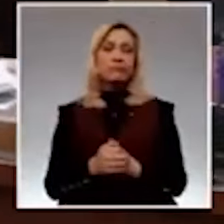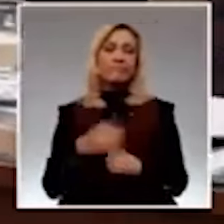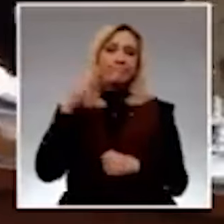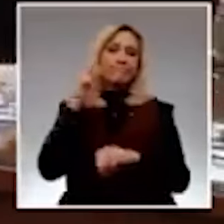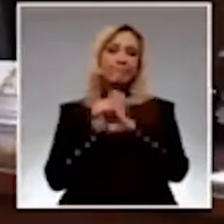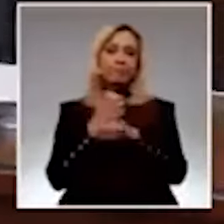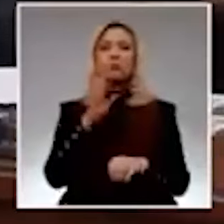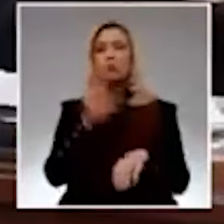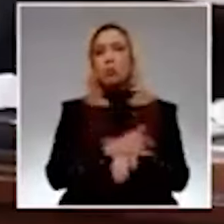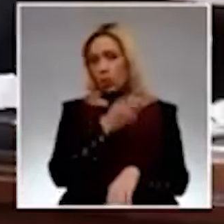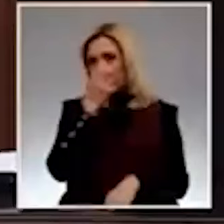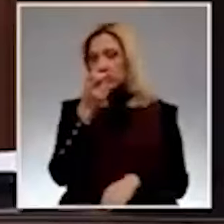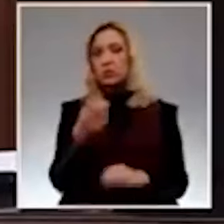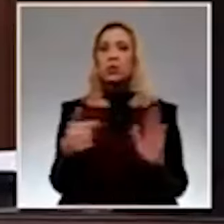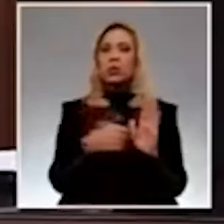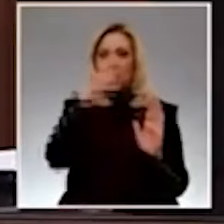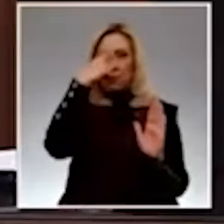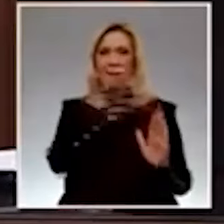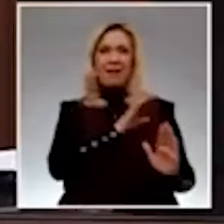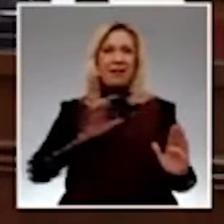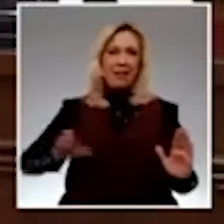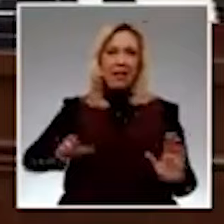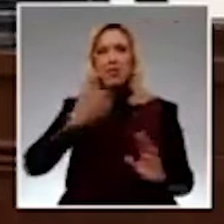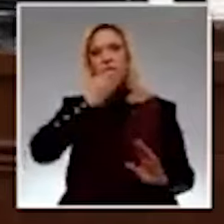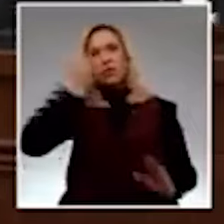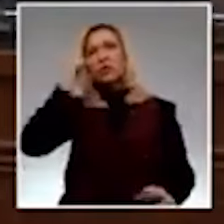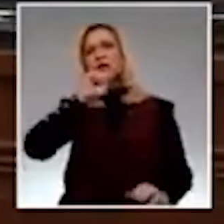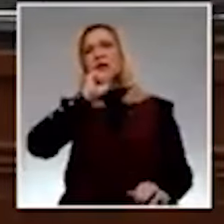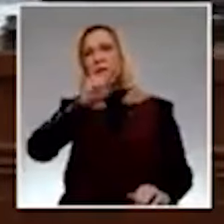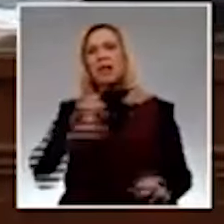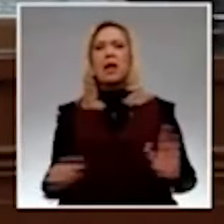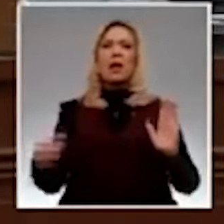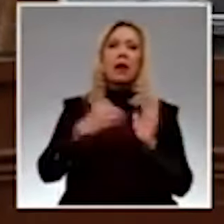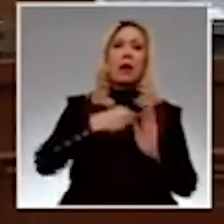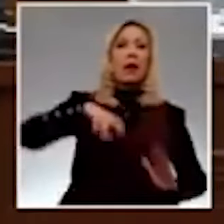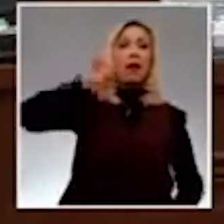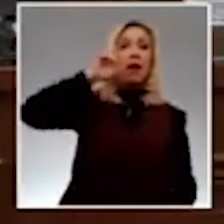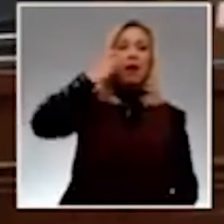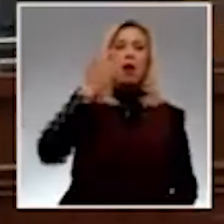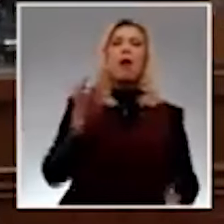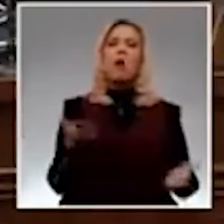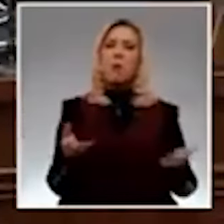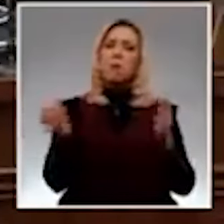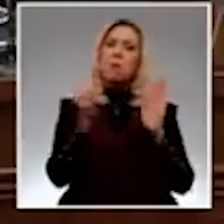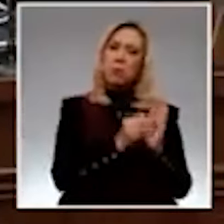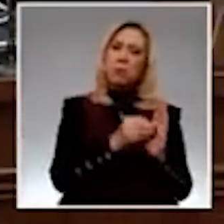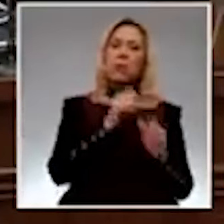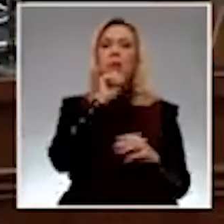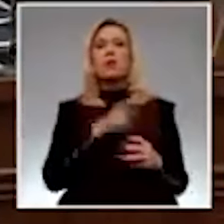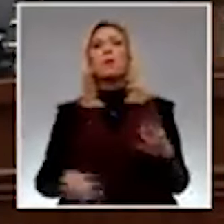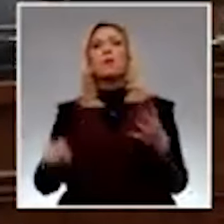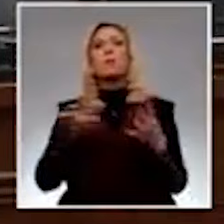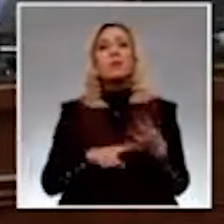para el registro de candidaturas. También determinó que no hubo violación de la veda electoral para la emisión de la norma, ni violación al